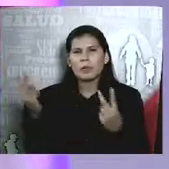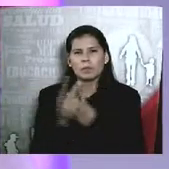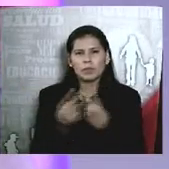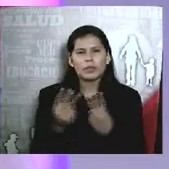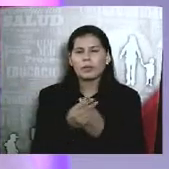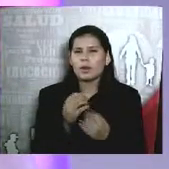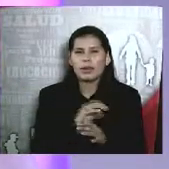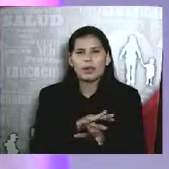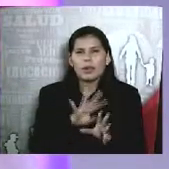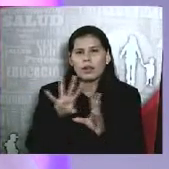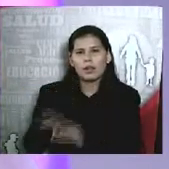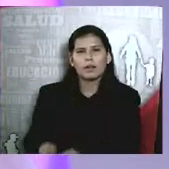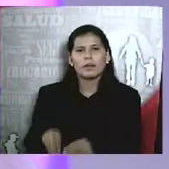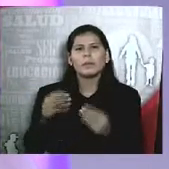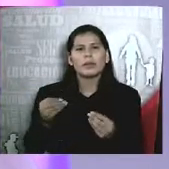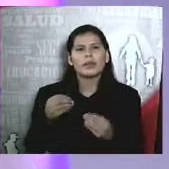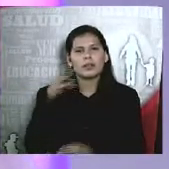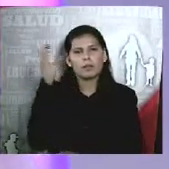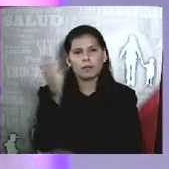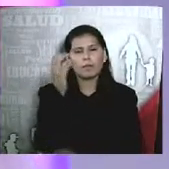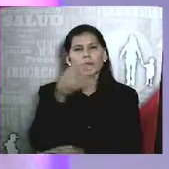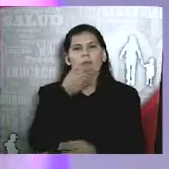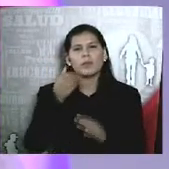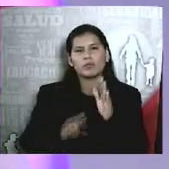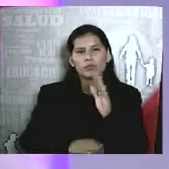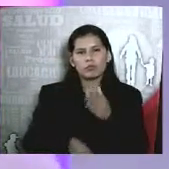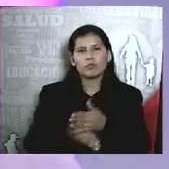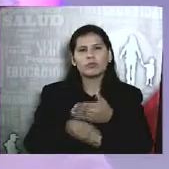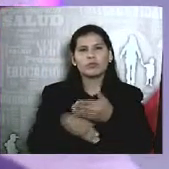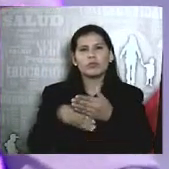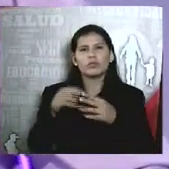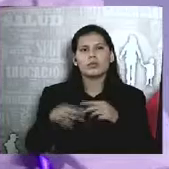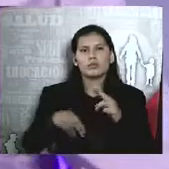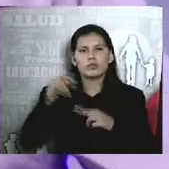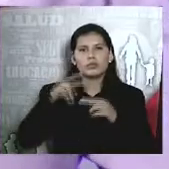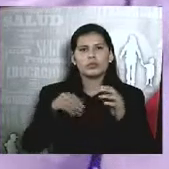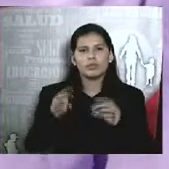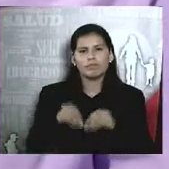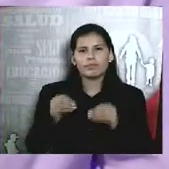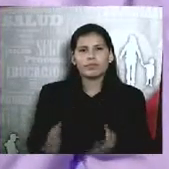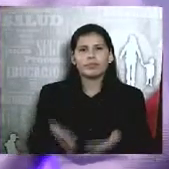patrimonio de todos y cada uno de los colombianos. Sigamos construyendo sobre lo construido. Muchas gracias.